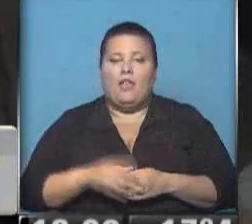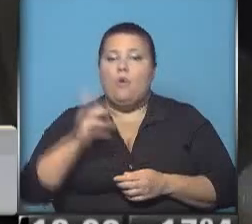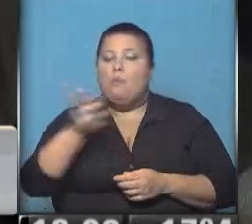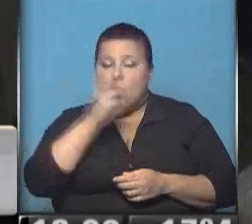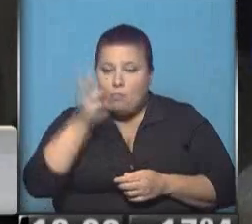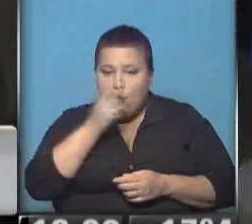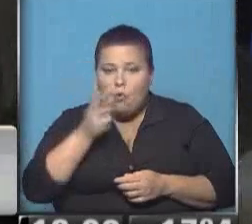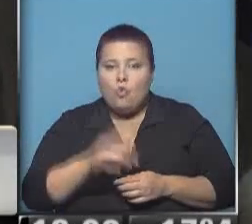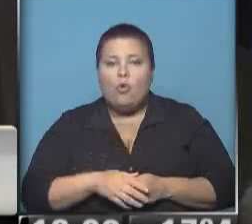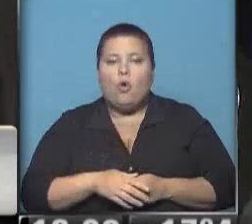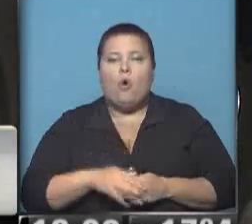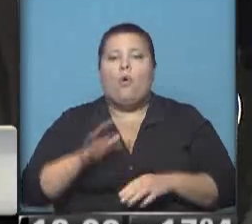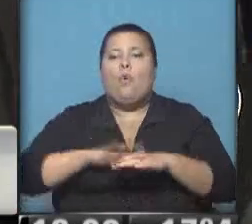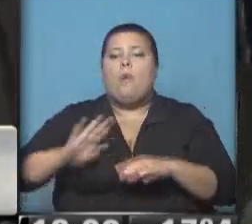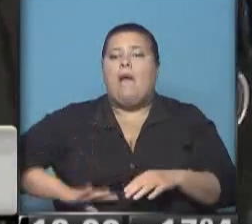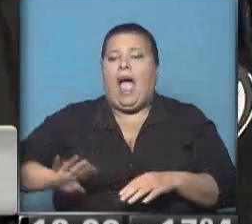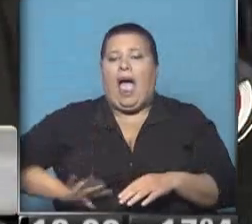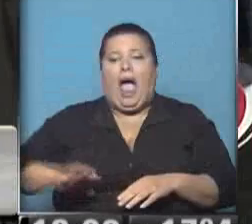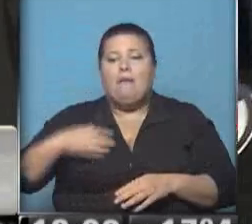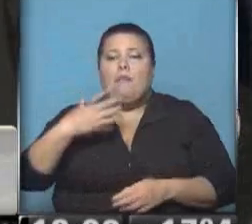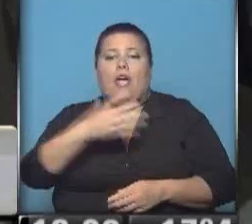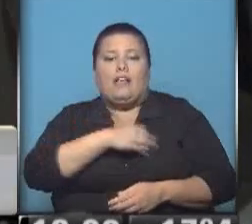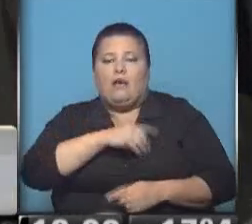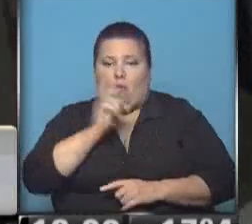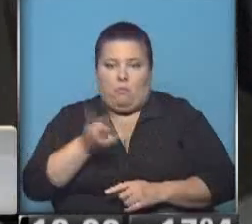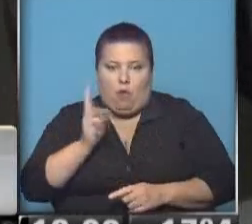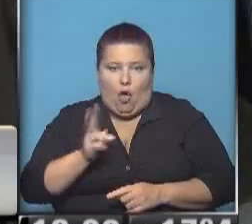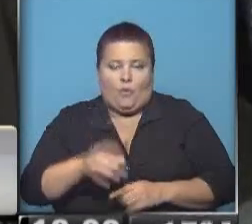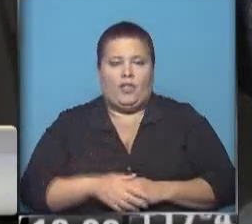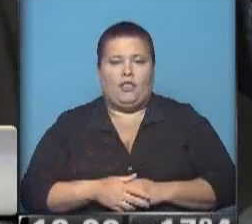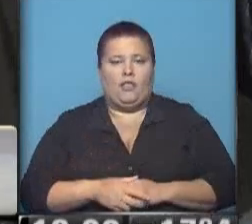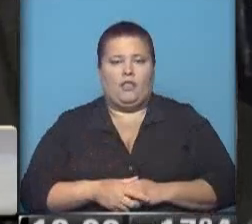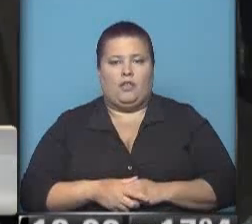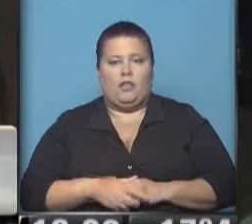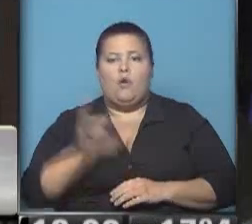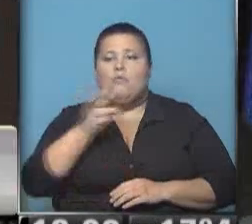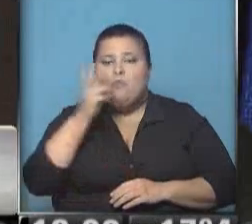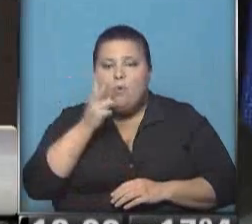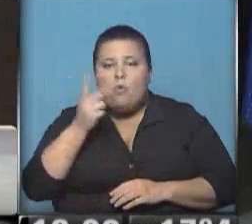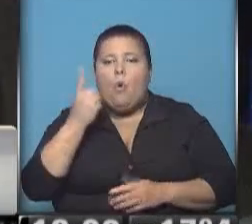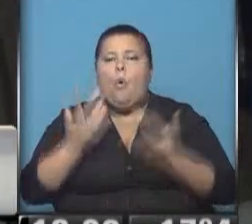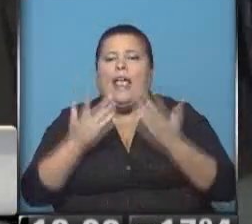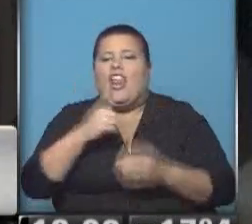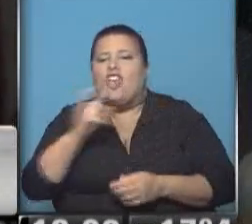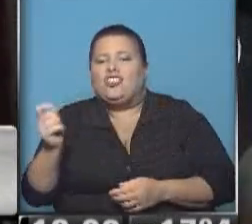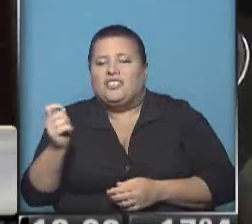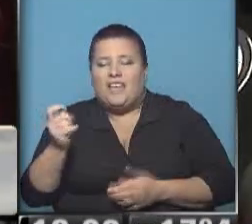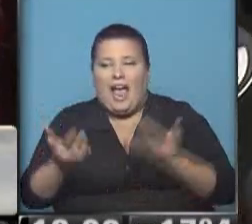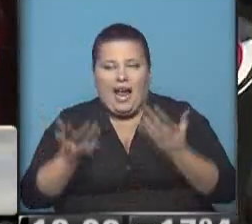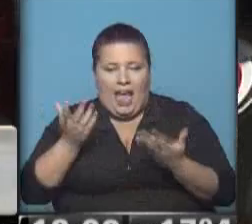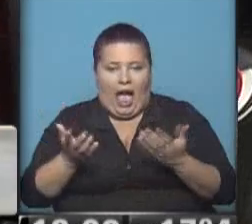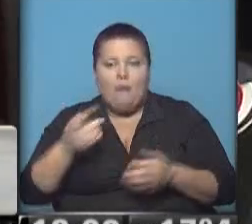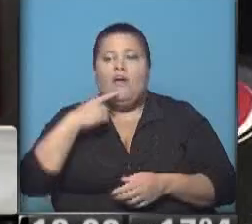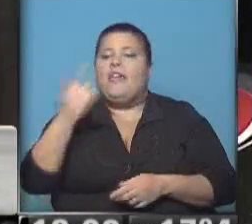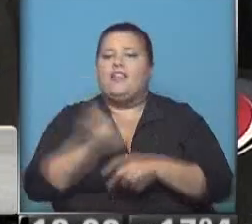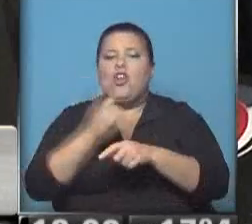falleció de hambre porque no me dejaban dar el pecho. Falleció con 1,100 kilos. Decía que